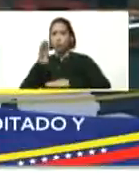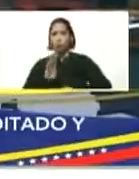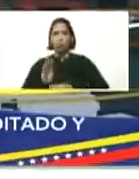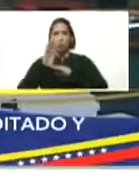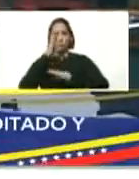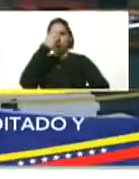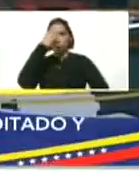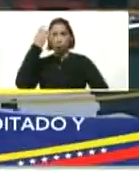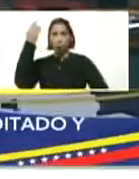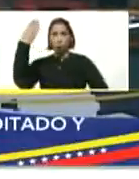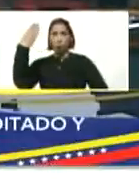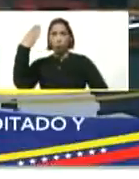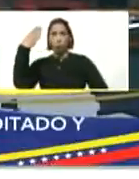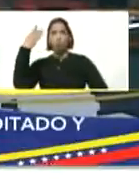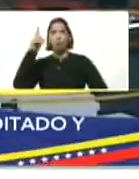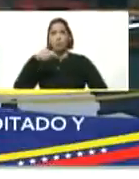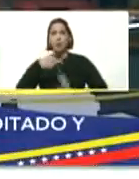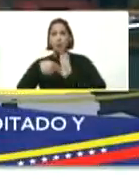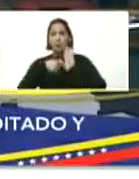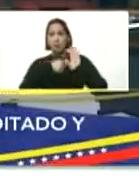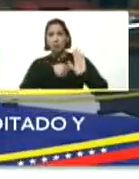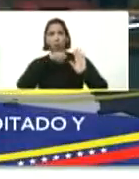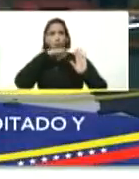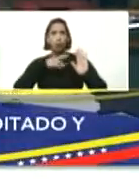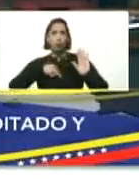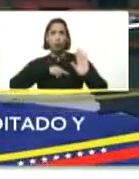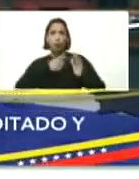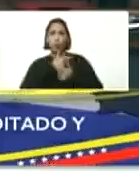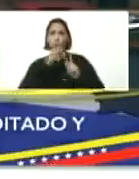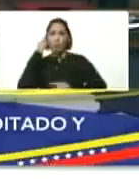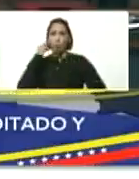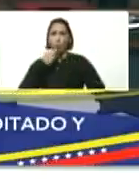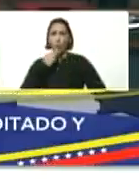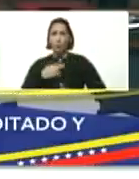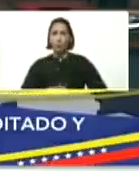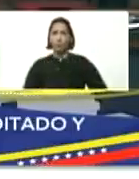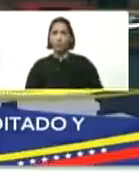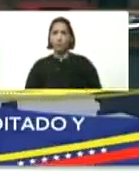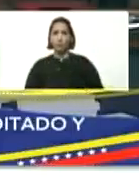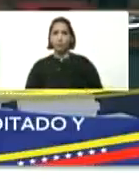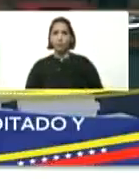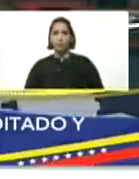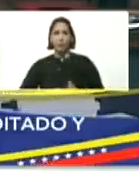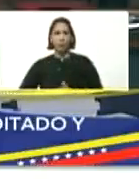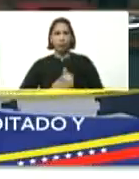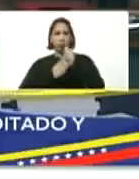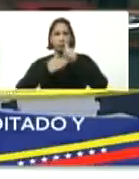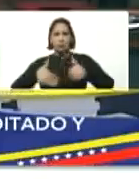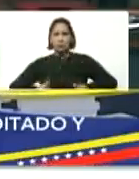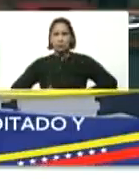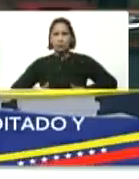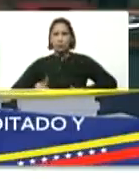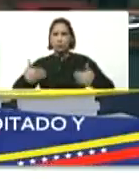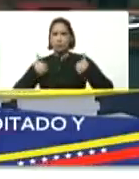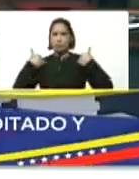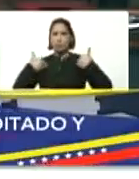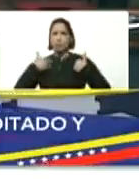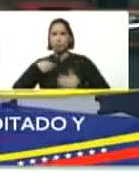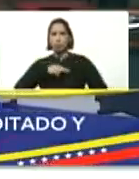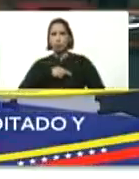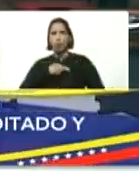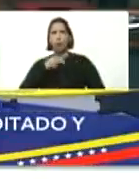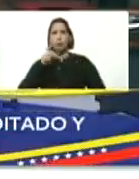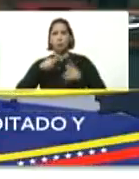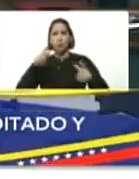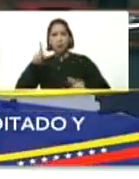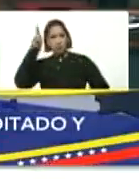Dios, el ejemplo histórico de nuestro libertador Simón Bolívar y el heroísmo y sacrificio de nuestros antepasados